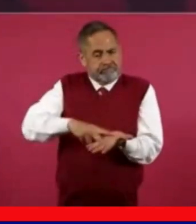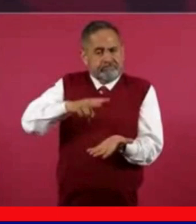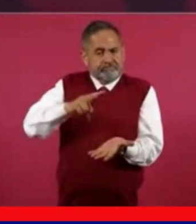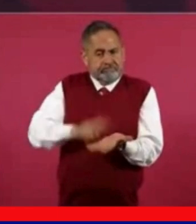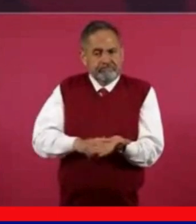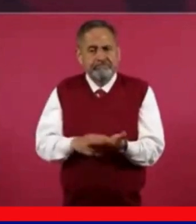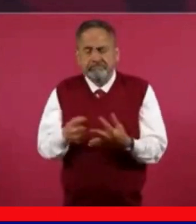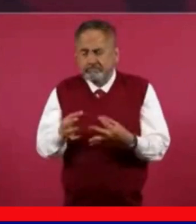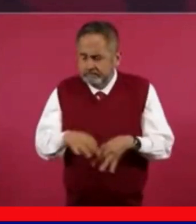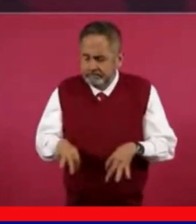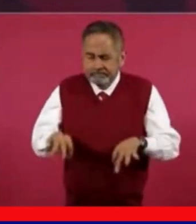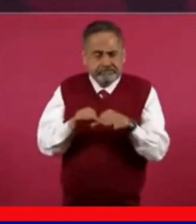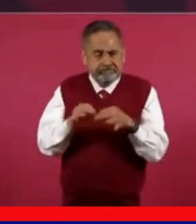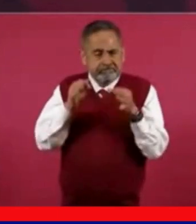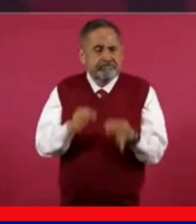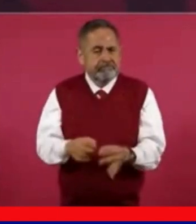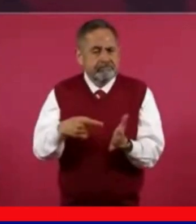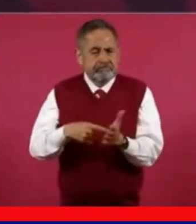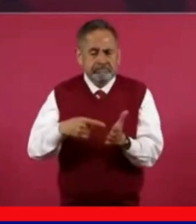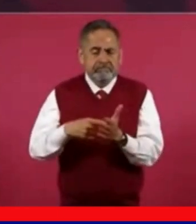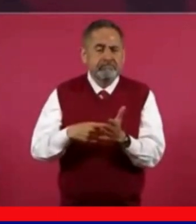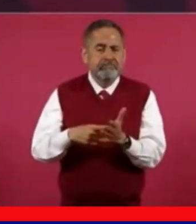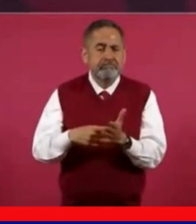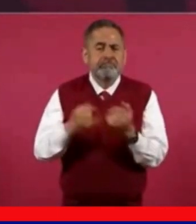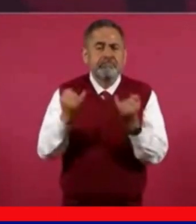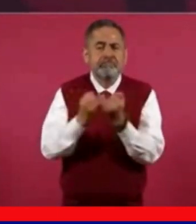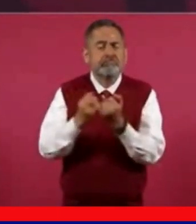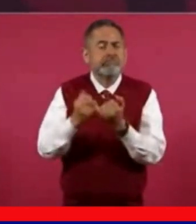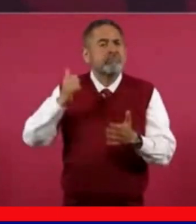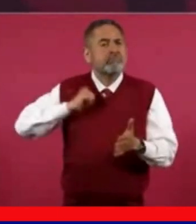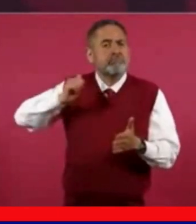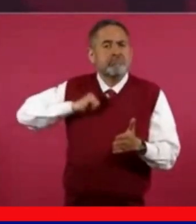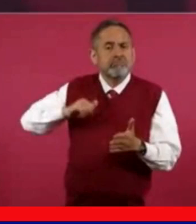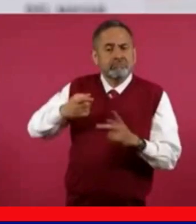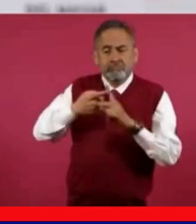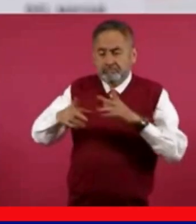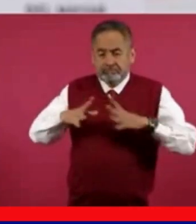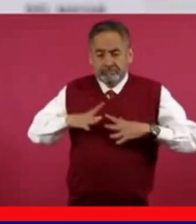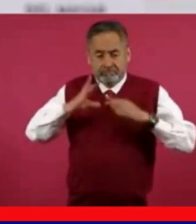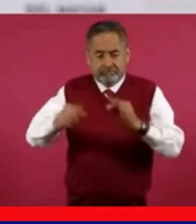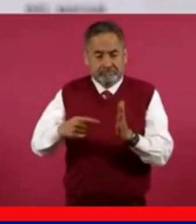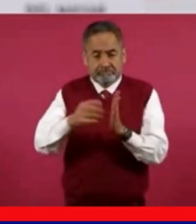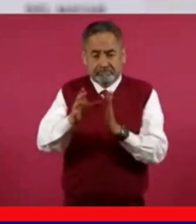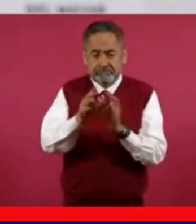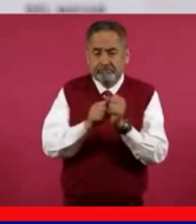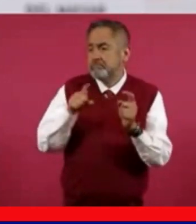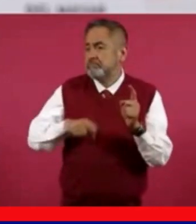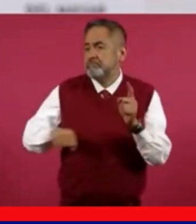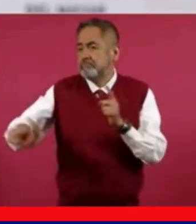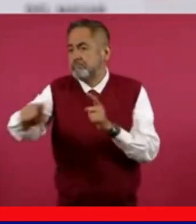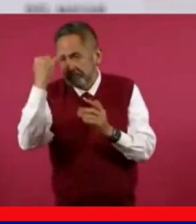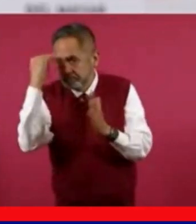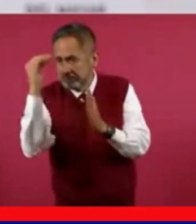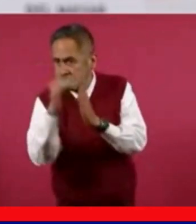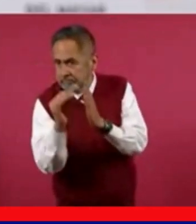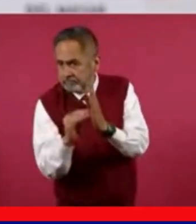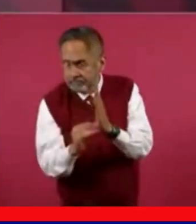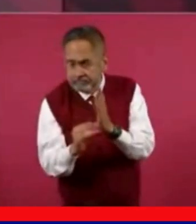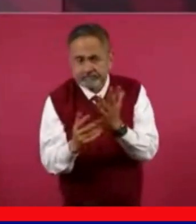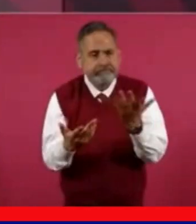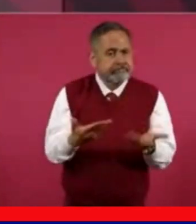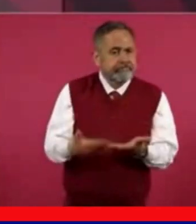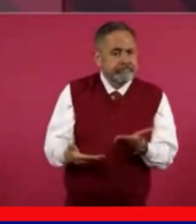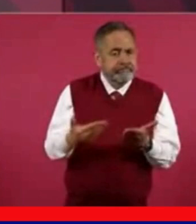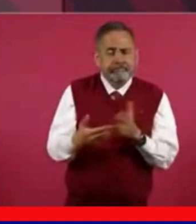presidente abordó el tema del presunto enriquecimiento ilícito del exgobernador de Chihuahua Javier Corral quien actualmente enfrenta una